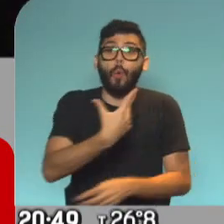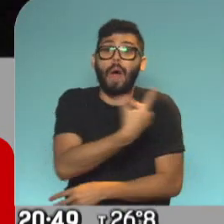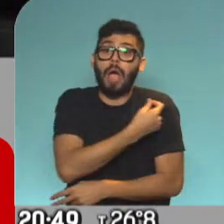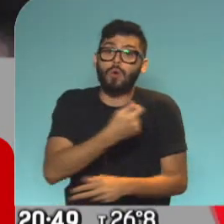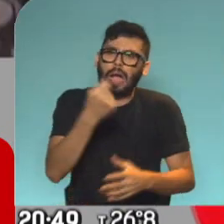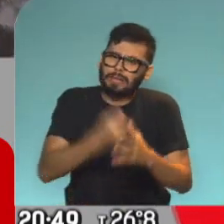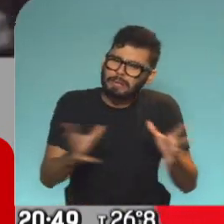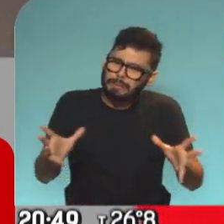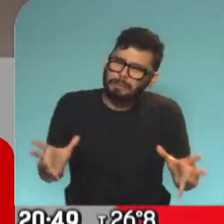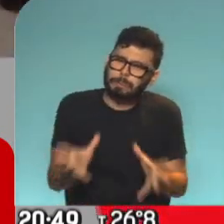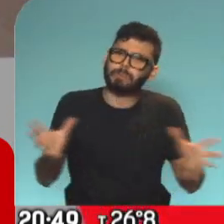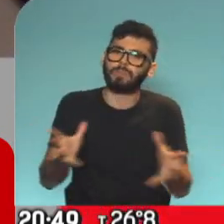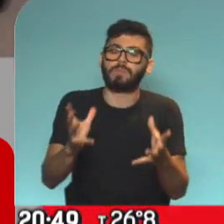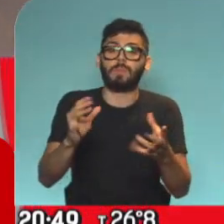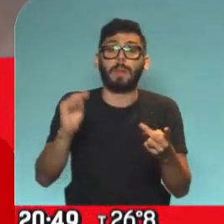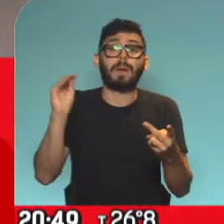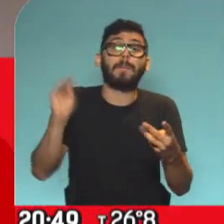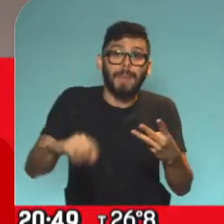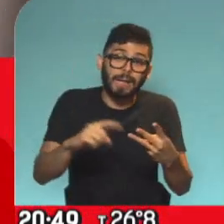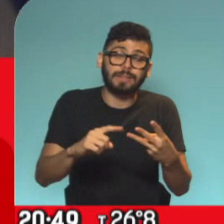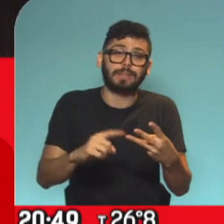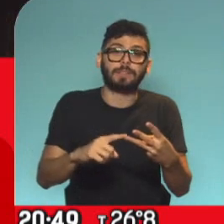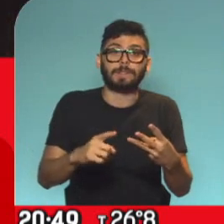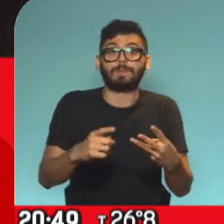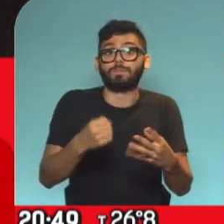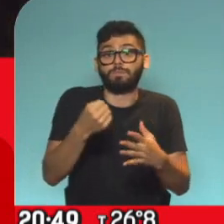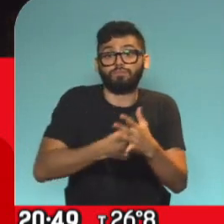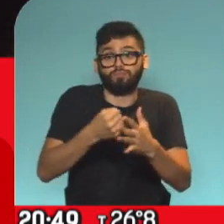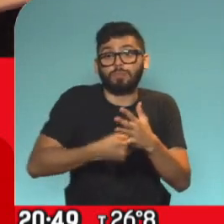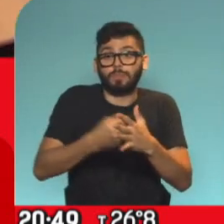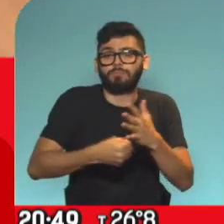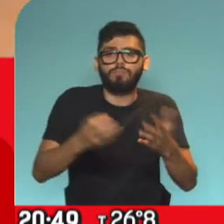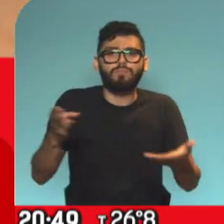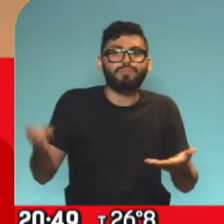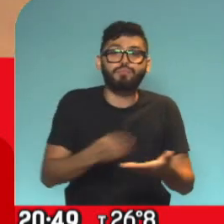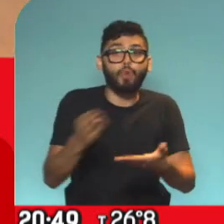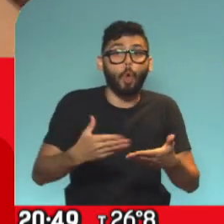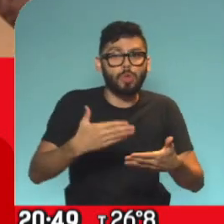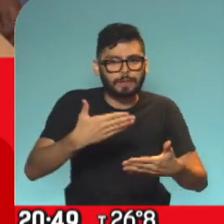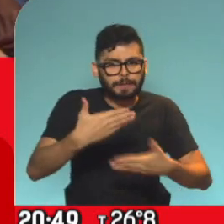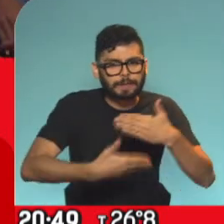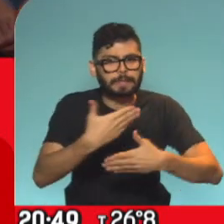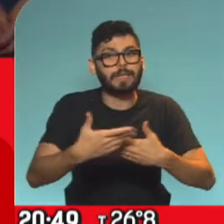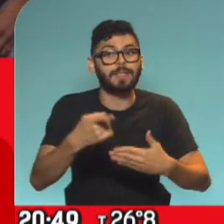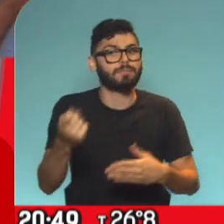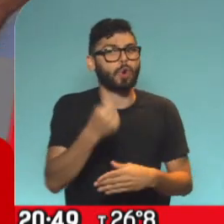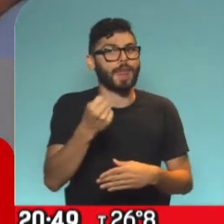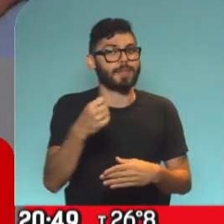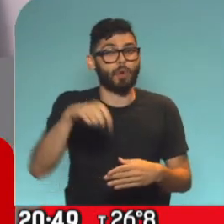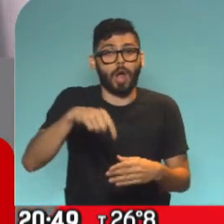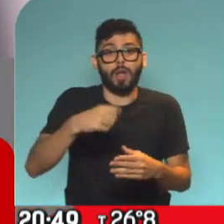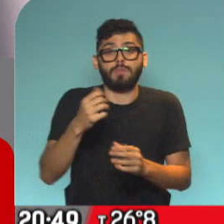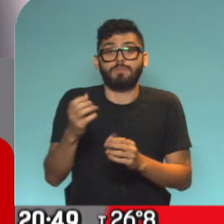vacunación y también tenemos que sostener las actividades productivas que tenemos en este momento